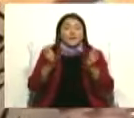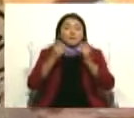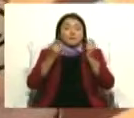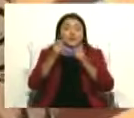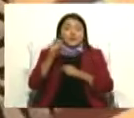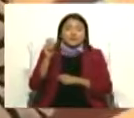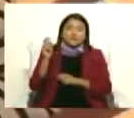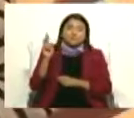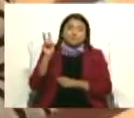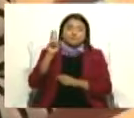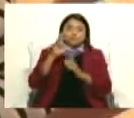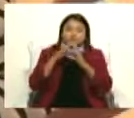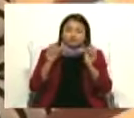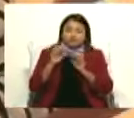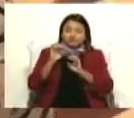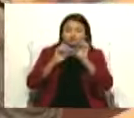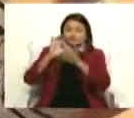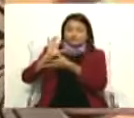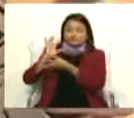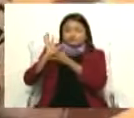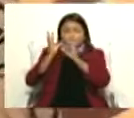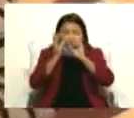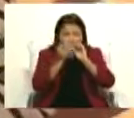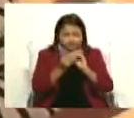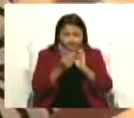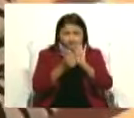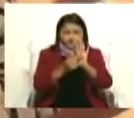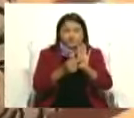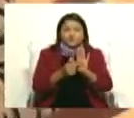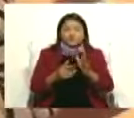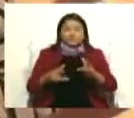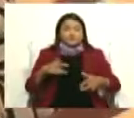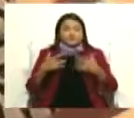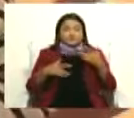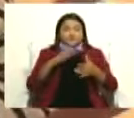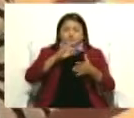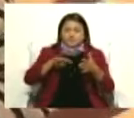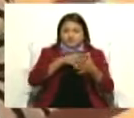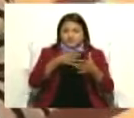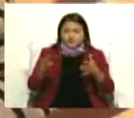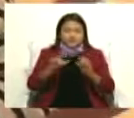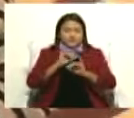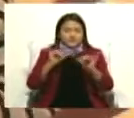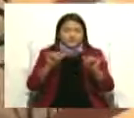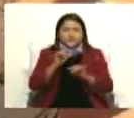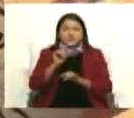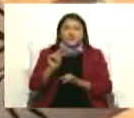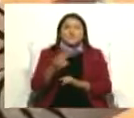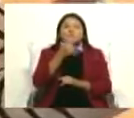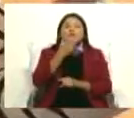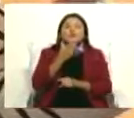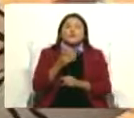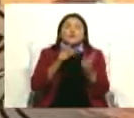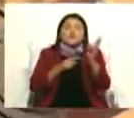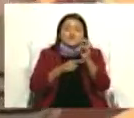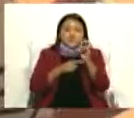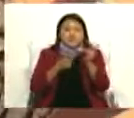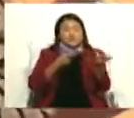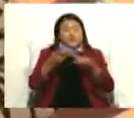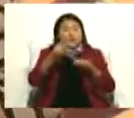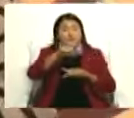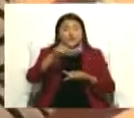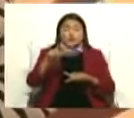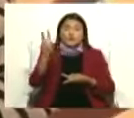presentado un balance de lo que han sido las actividades realizadas durante esta campaña que finalizará el día viernes 1 de diciembre. Han invitado a la población venezolana